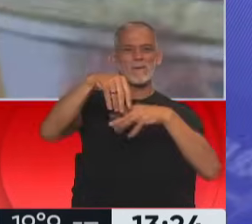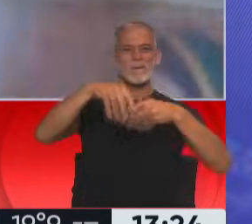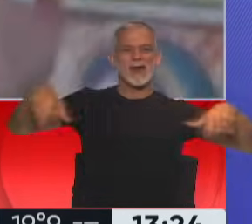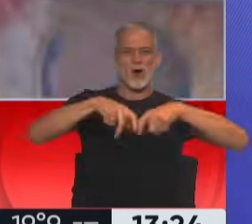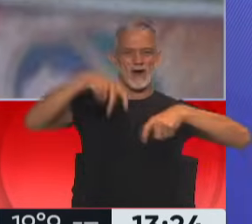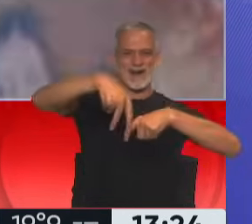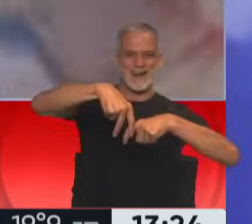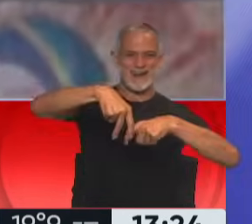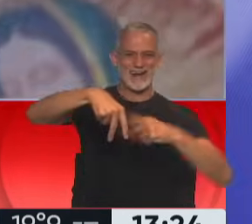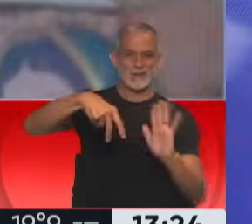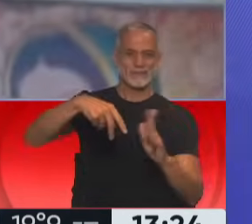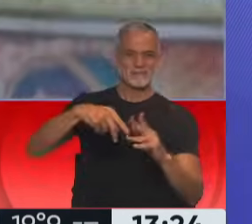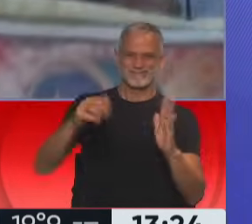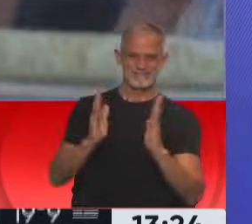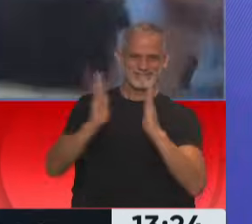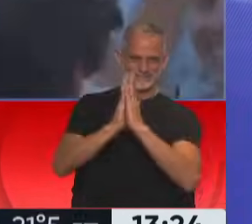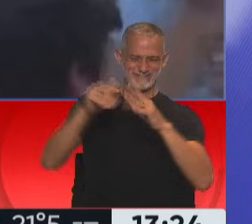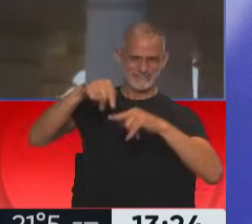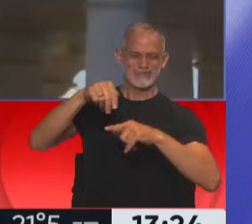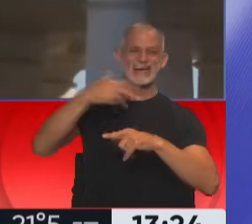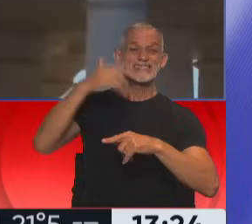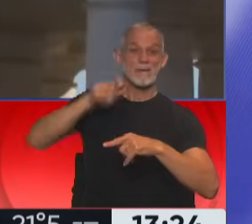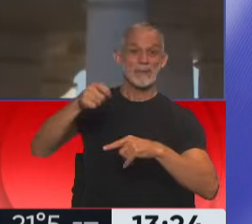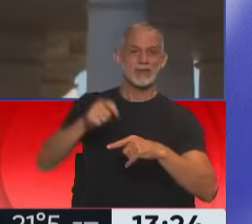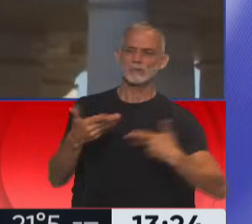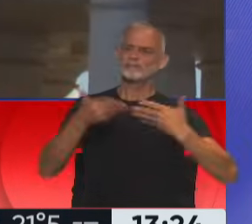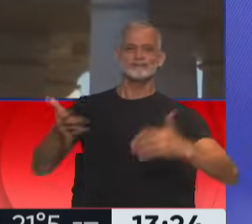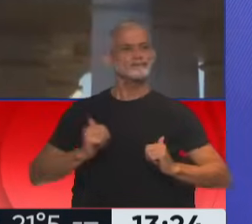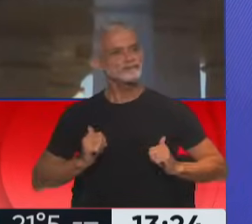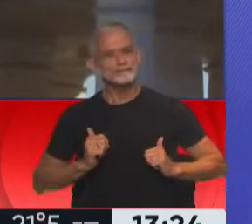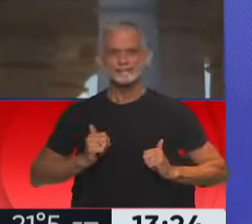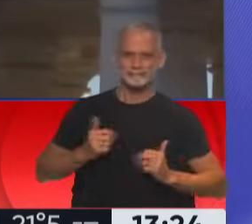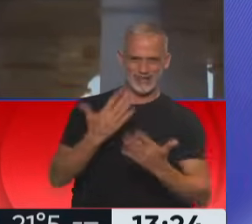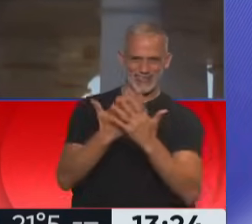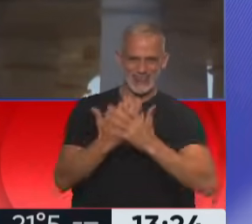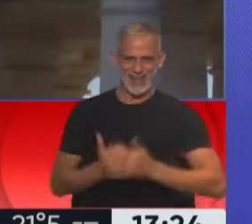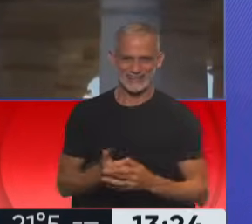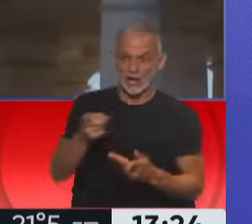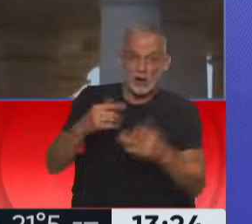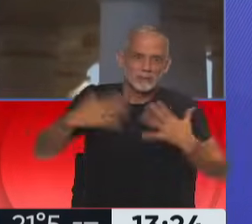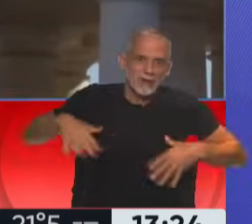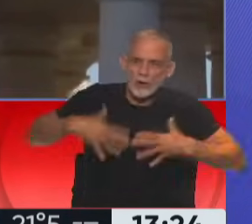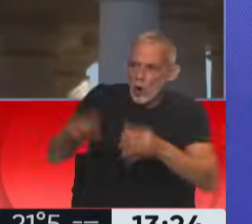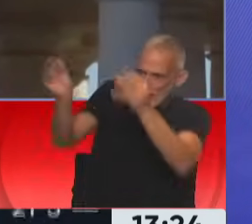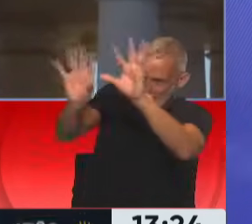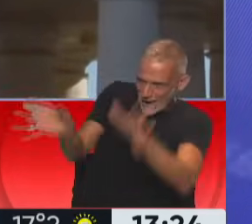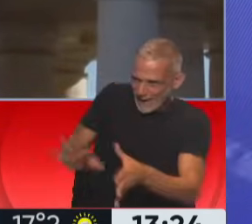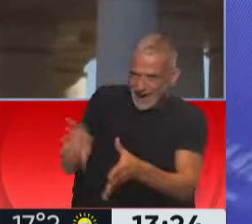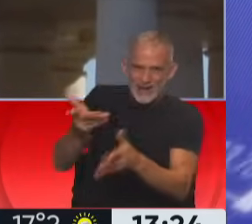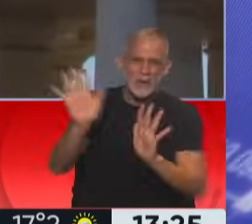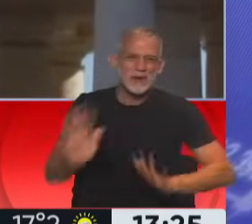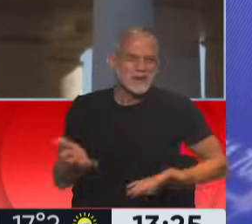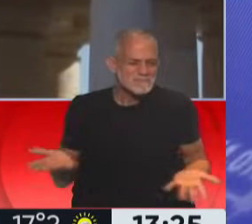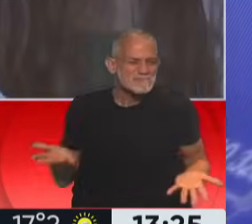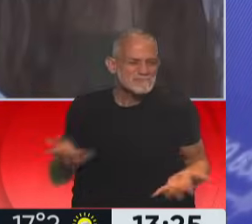principal que está allí en la Basílica de San Pedro y se presente ante el mundo. En este momento lo estarán vistiendo, se estará preparando.